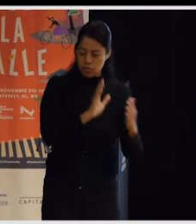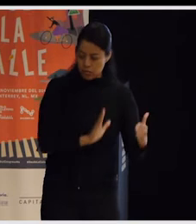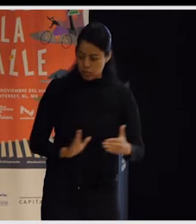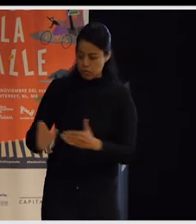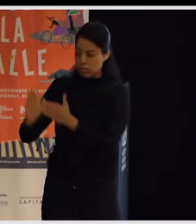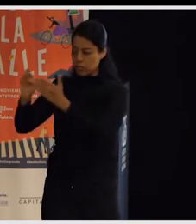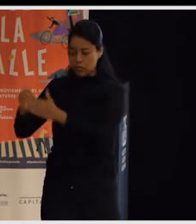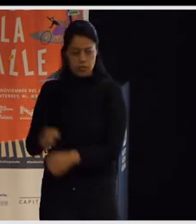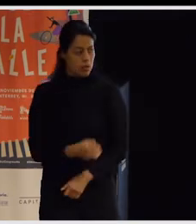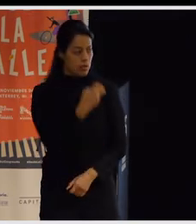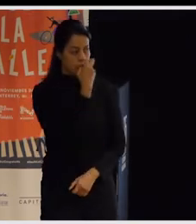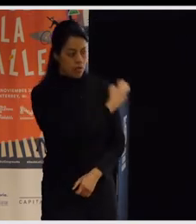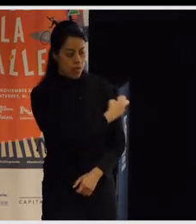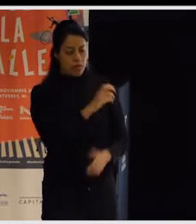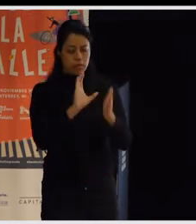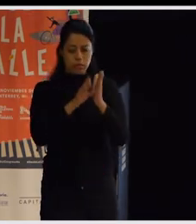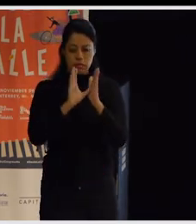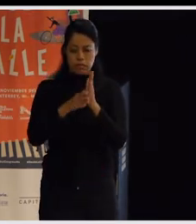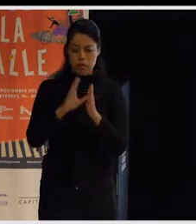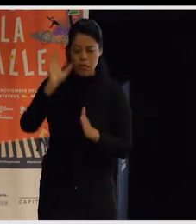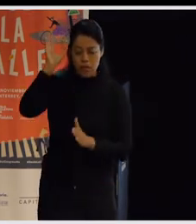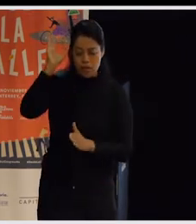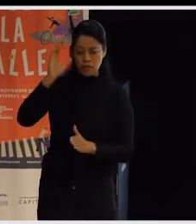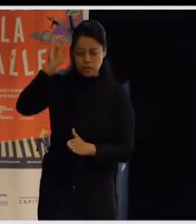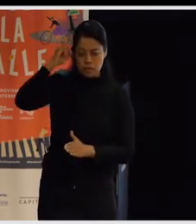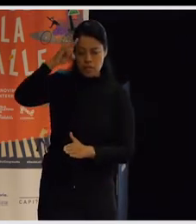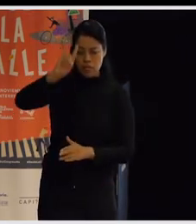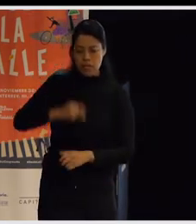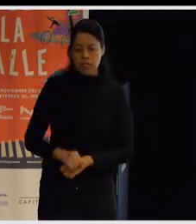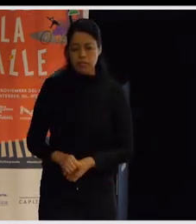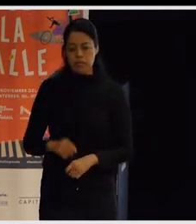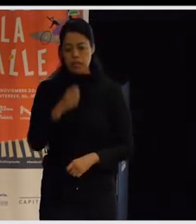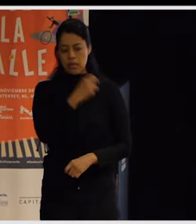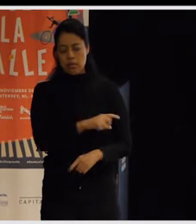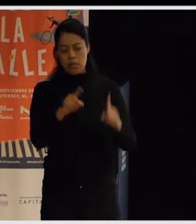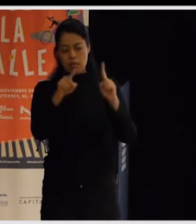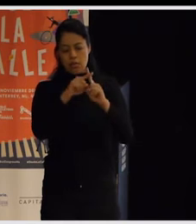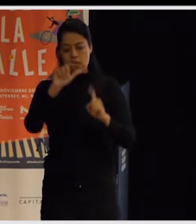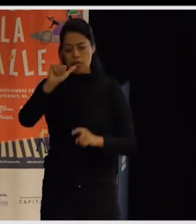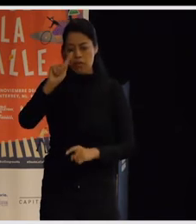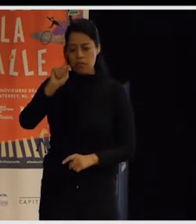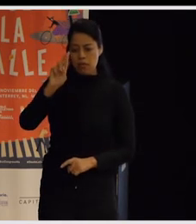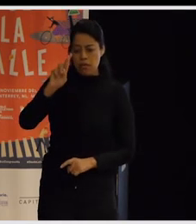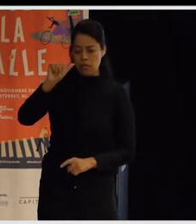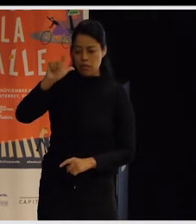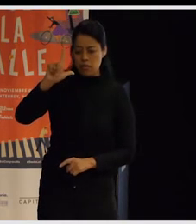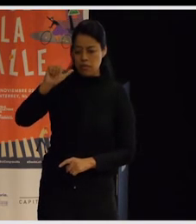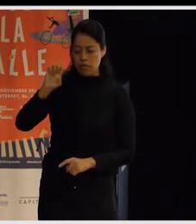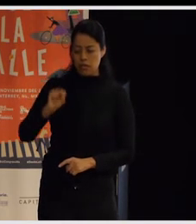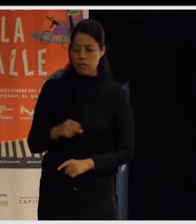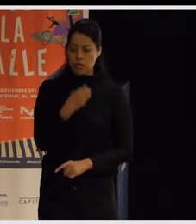catedral de cuernavaca y ahí estamos en la rodada es como una de las cruces atrial es y bueno